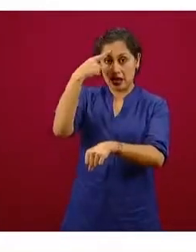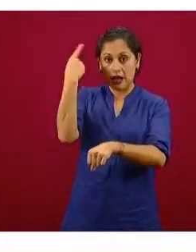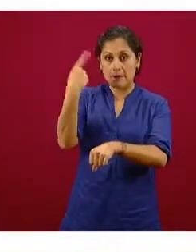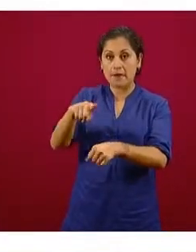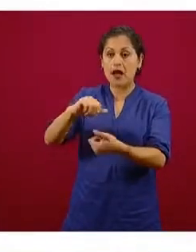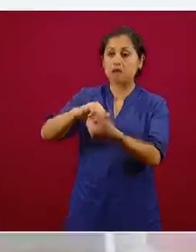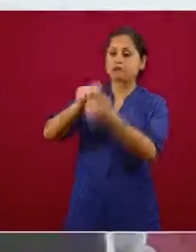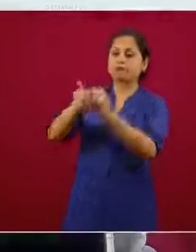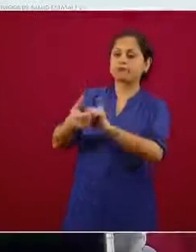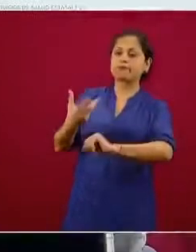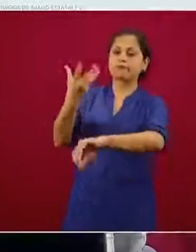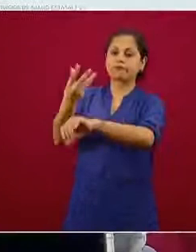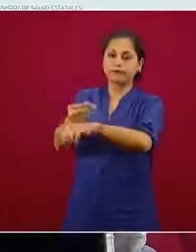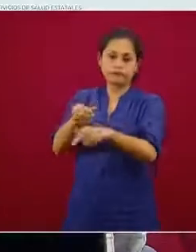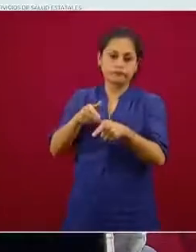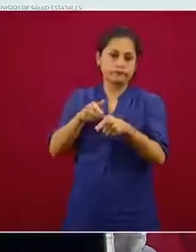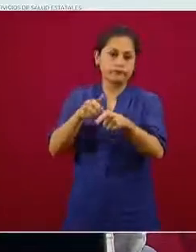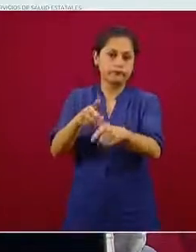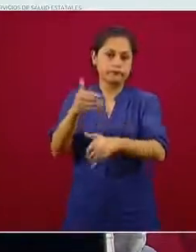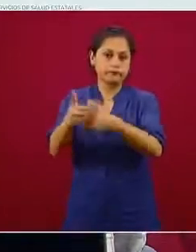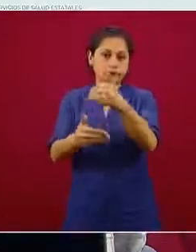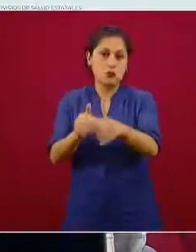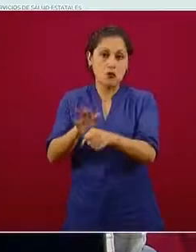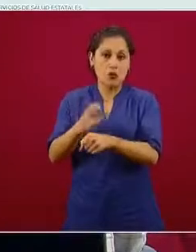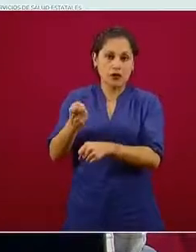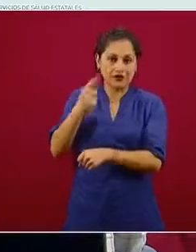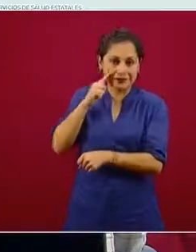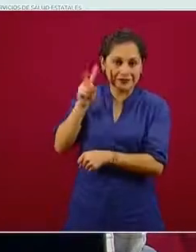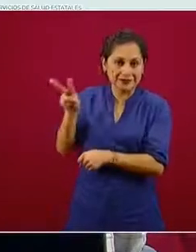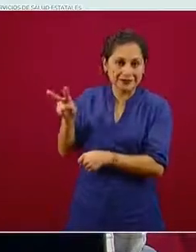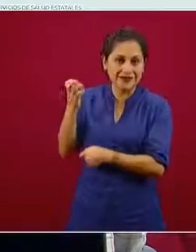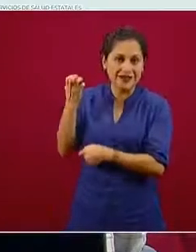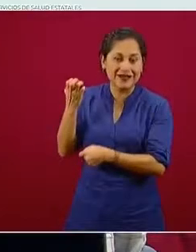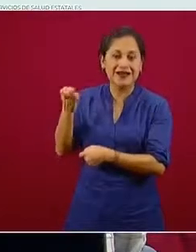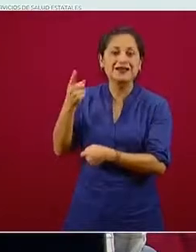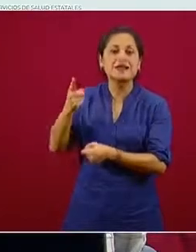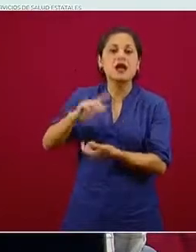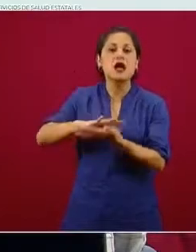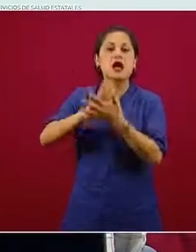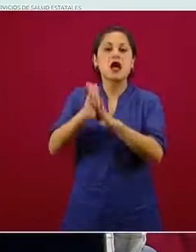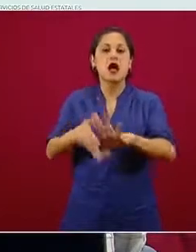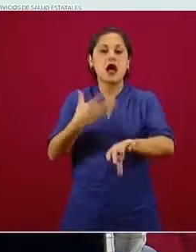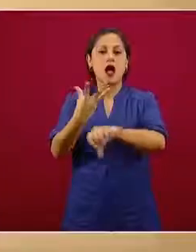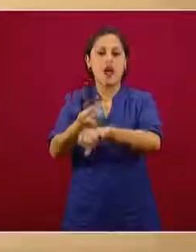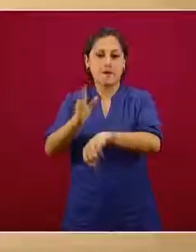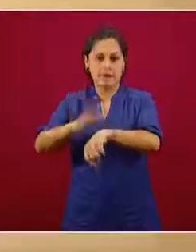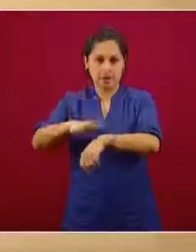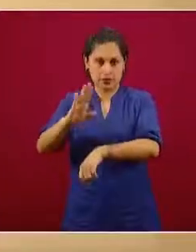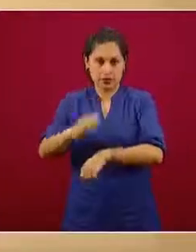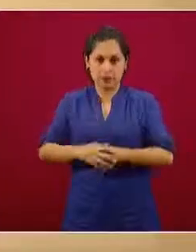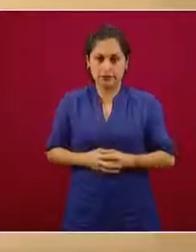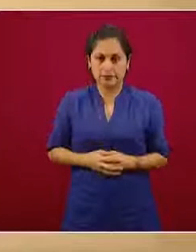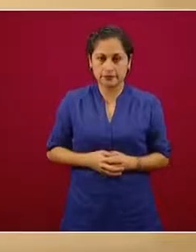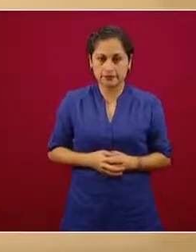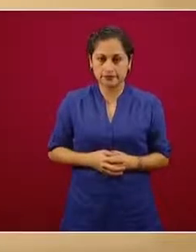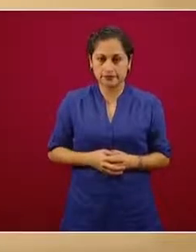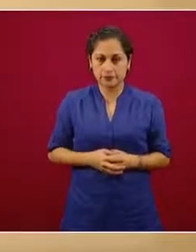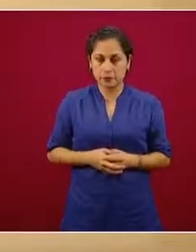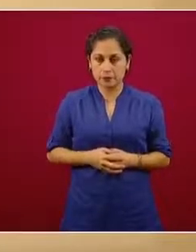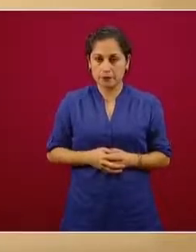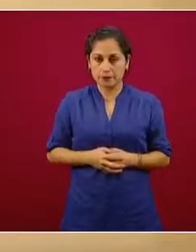con el proceso de reconversión, y eso es lo que vemos también reflejado en esta gráfica. Veamos las